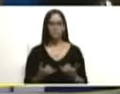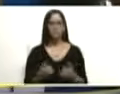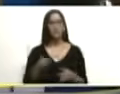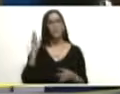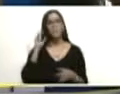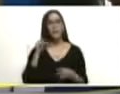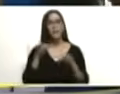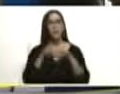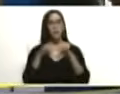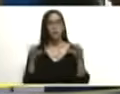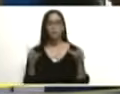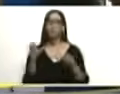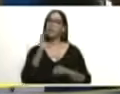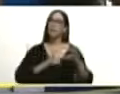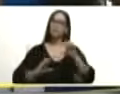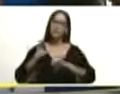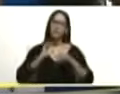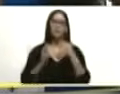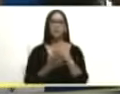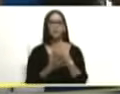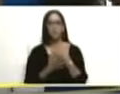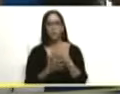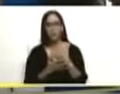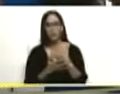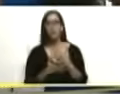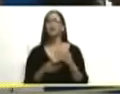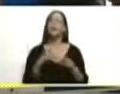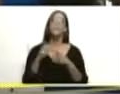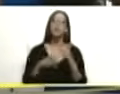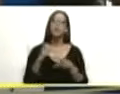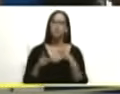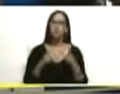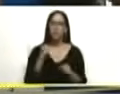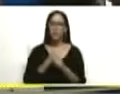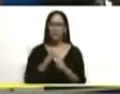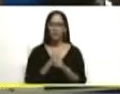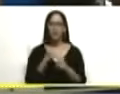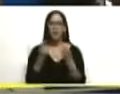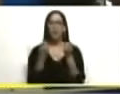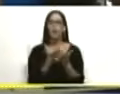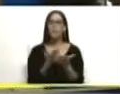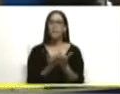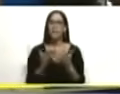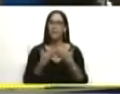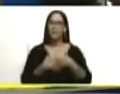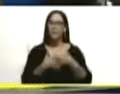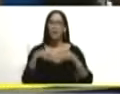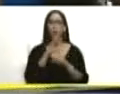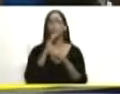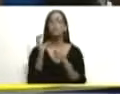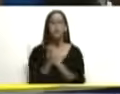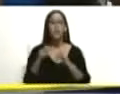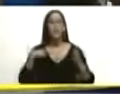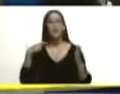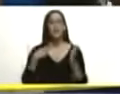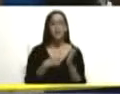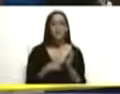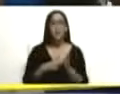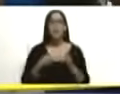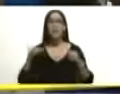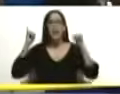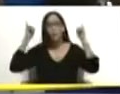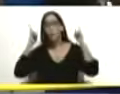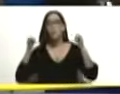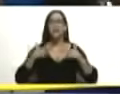la educación, la ciencia, la tecnología, la producción, el trabajo, la economía, el emprendimiento, la cultura, la recreación, la rumba,